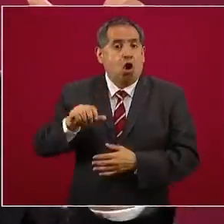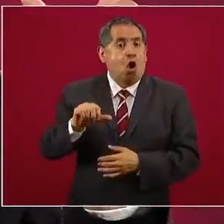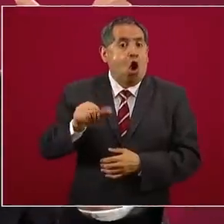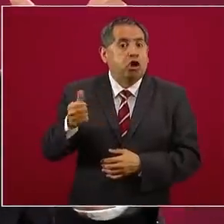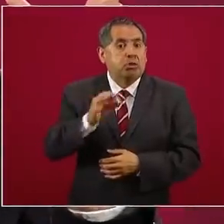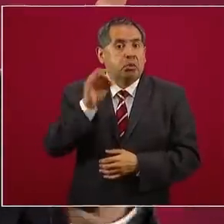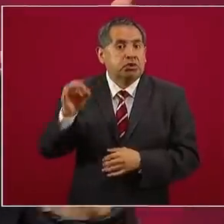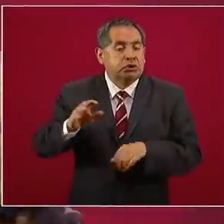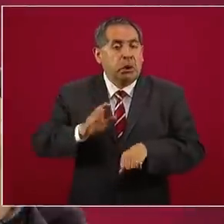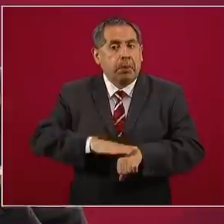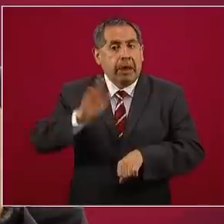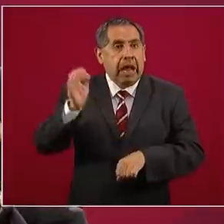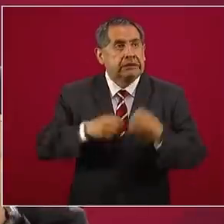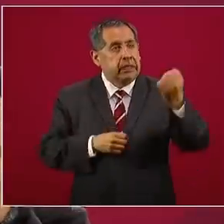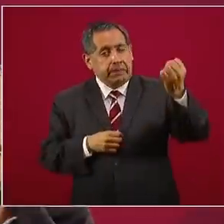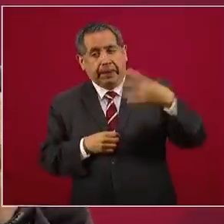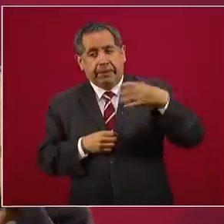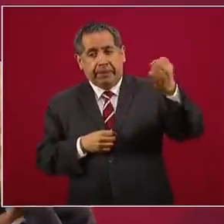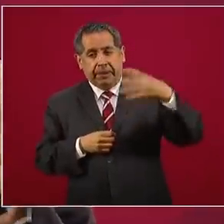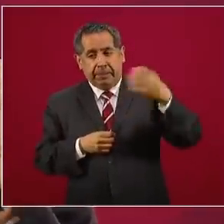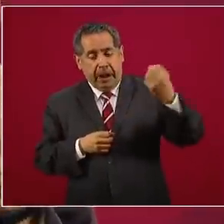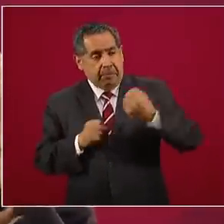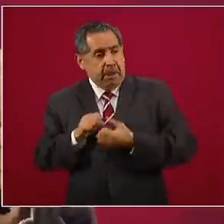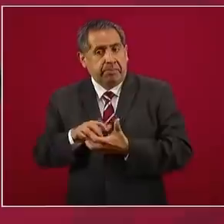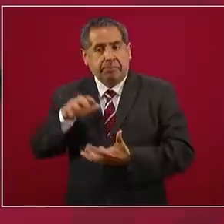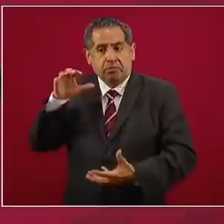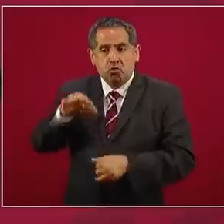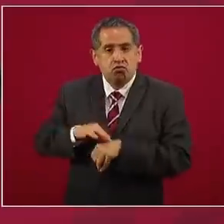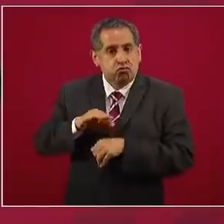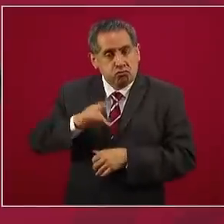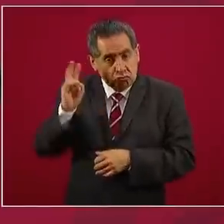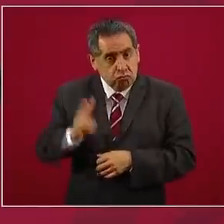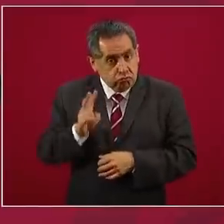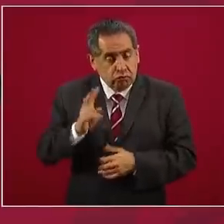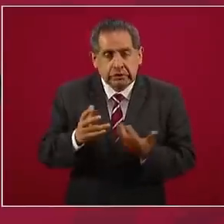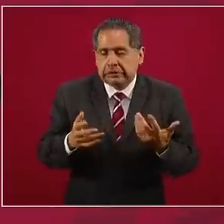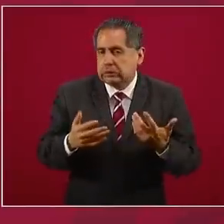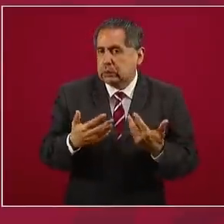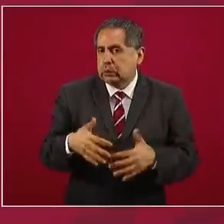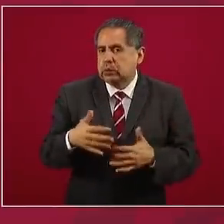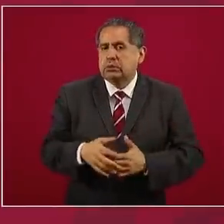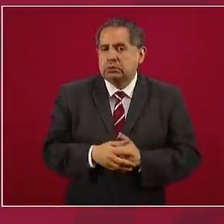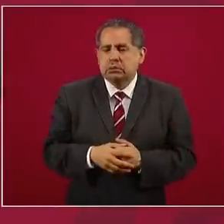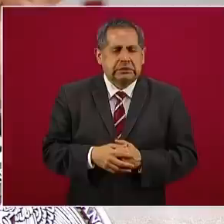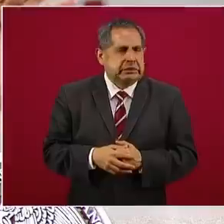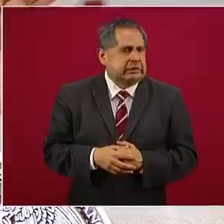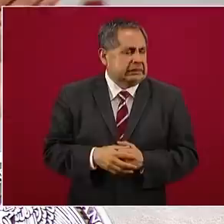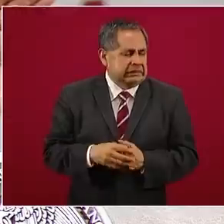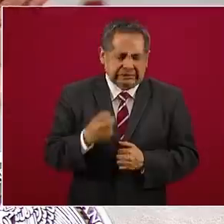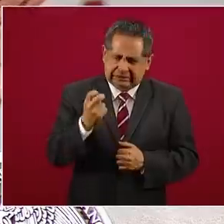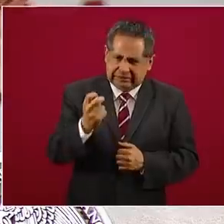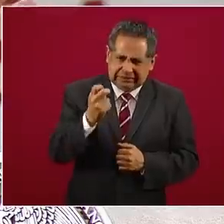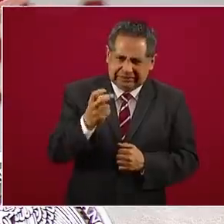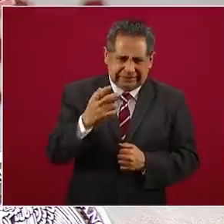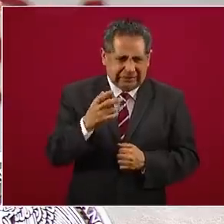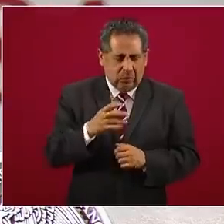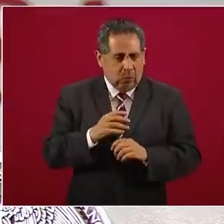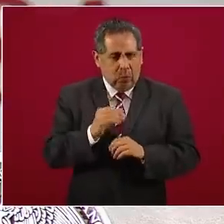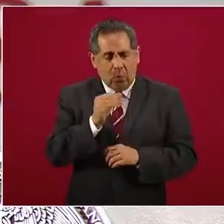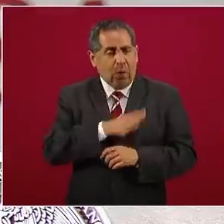pasado. 11% en términos reales. Ha sido una cosa